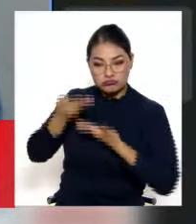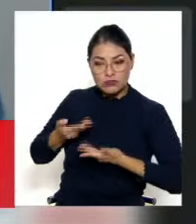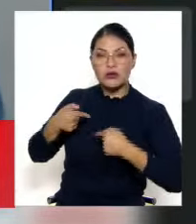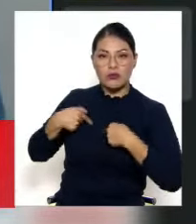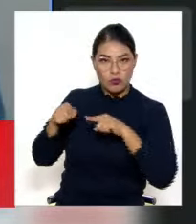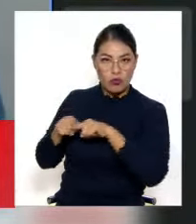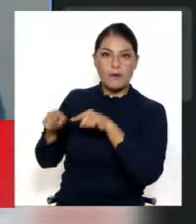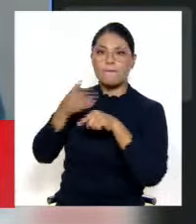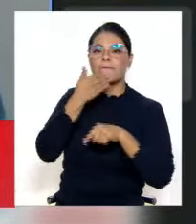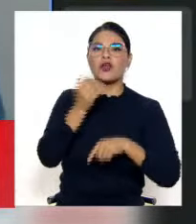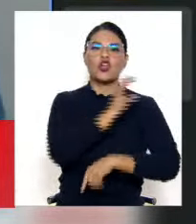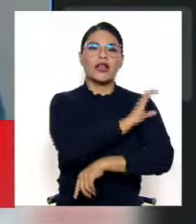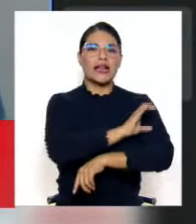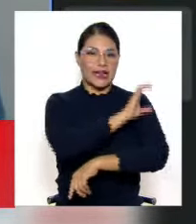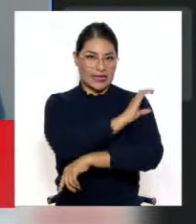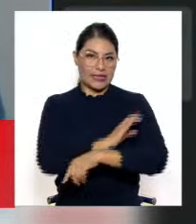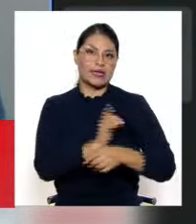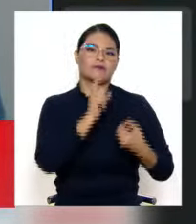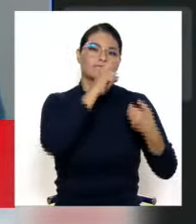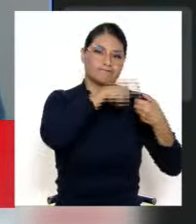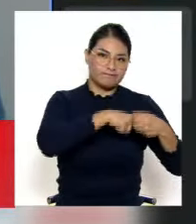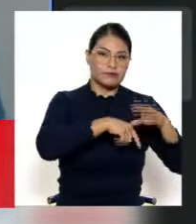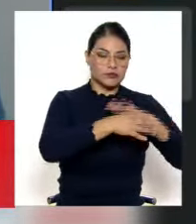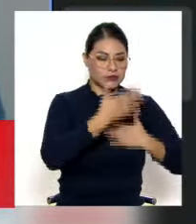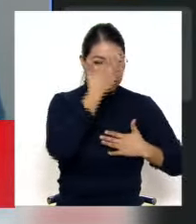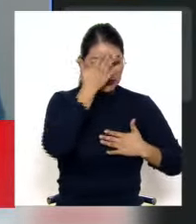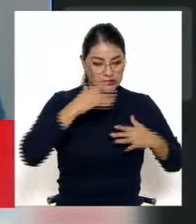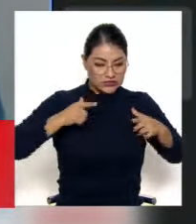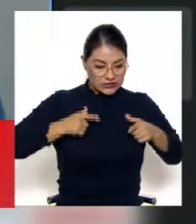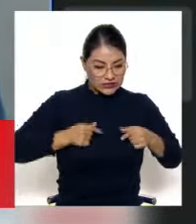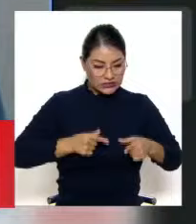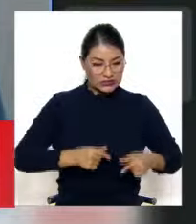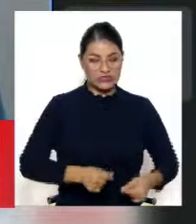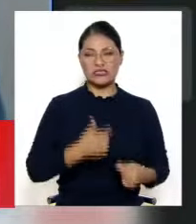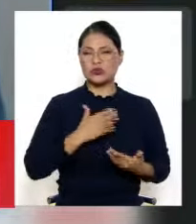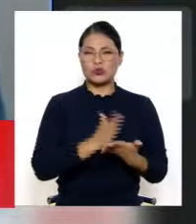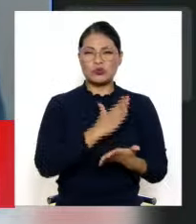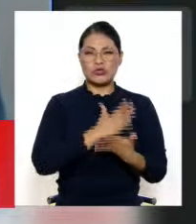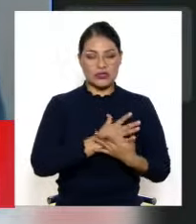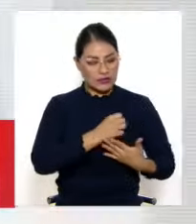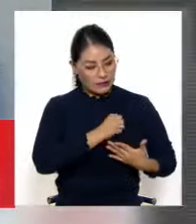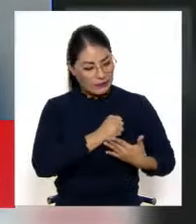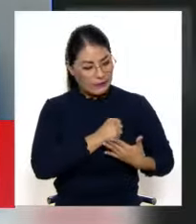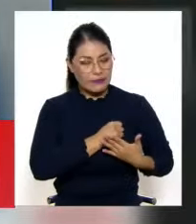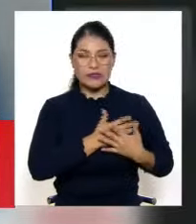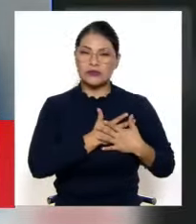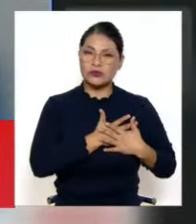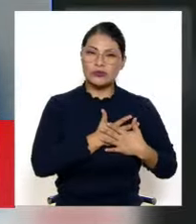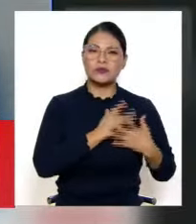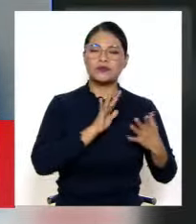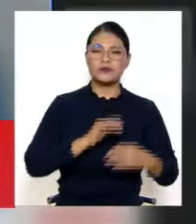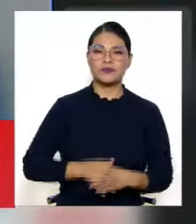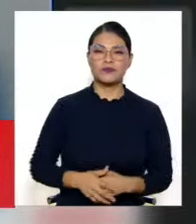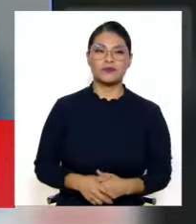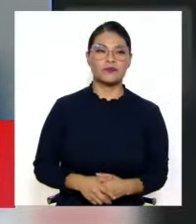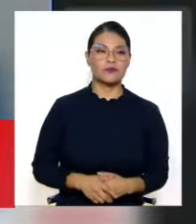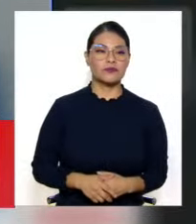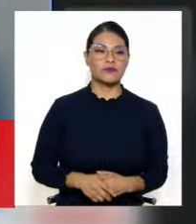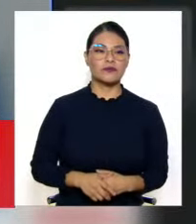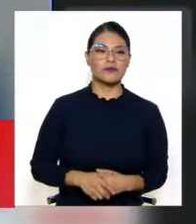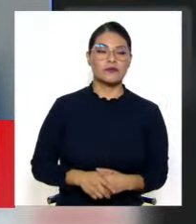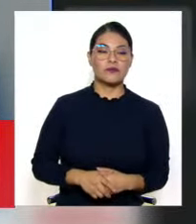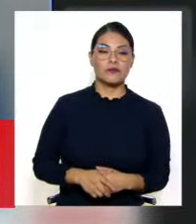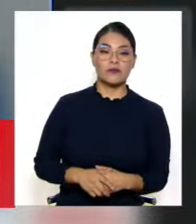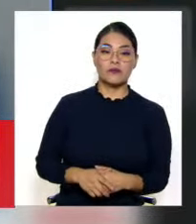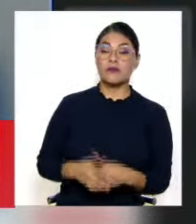traslado a una clínica local a fin de tratarse del cáncer que padece y su problema cardíaco Le agradezco mucho